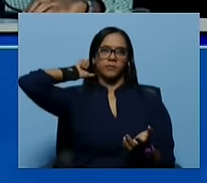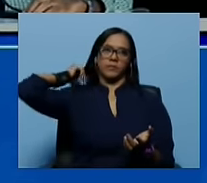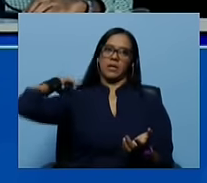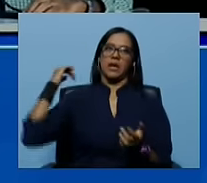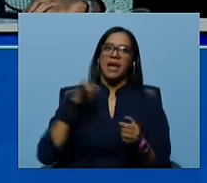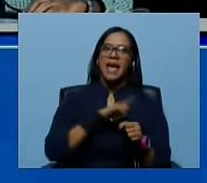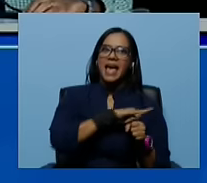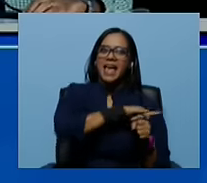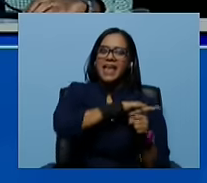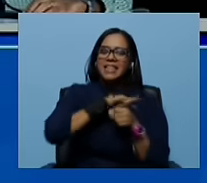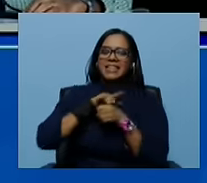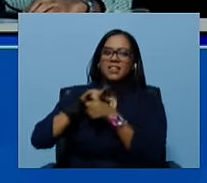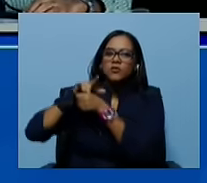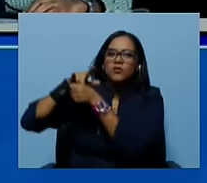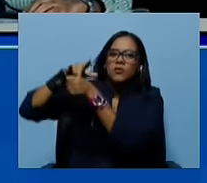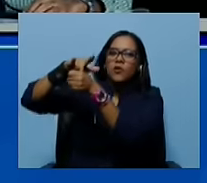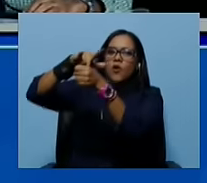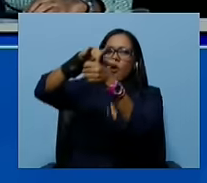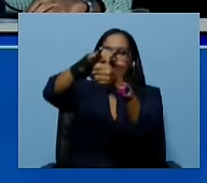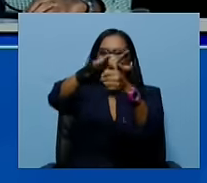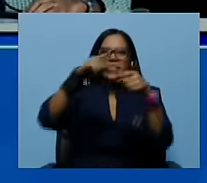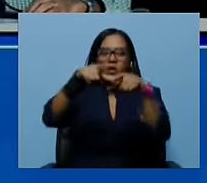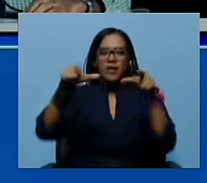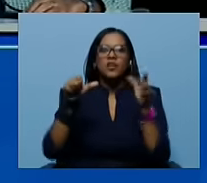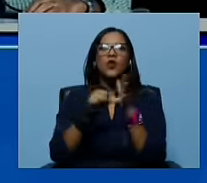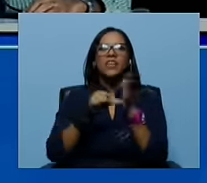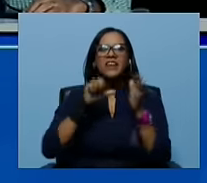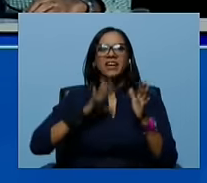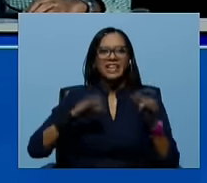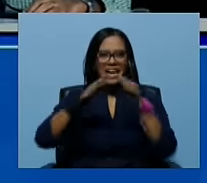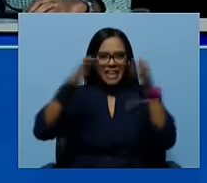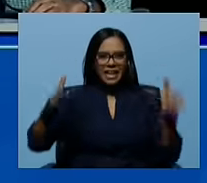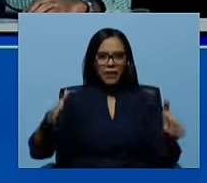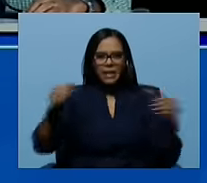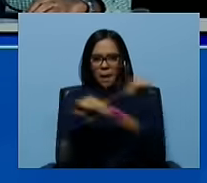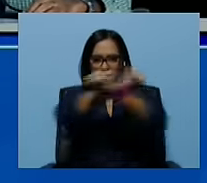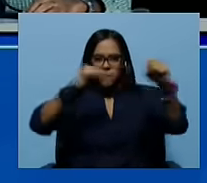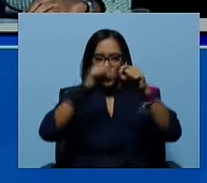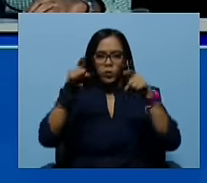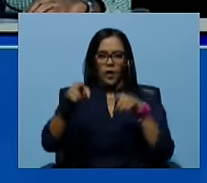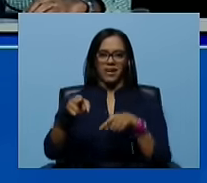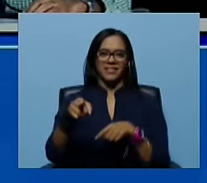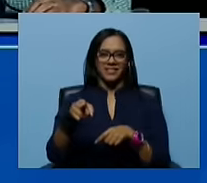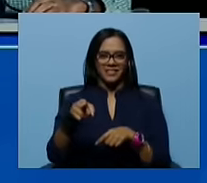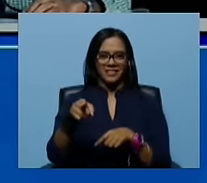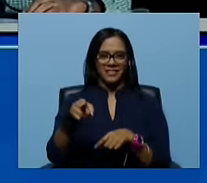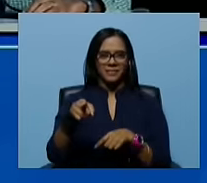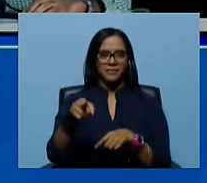El dron fue exactamente hasta el lugar donde iba a estar la tarima y explotó ahí.